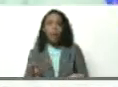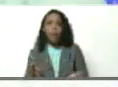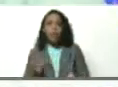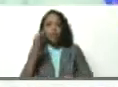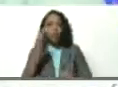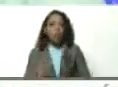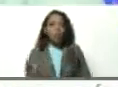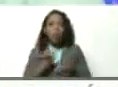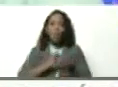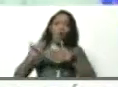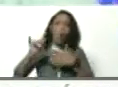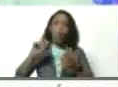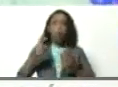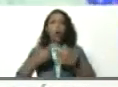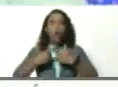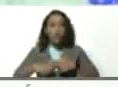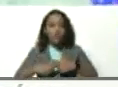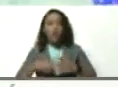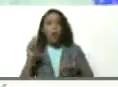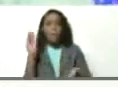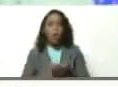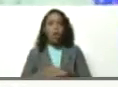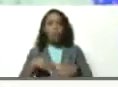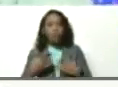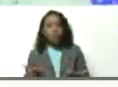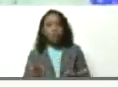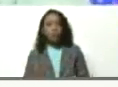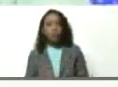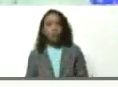bomba un mecánico la regla la pone